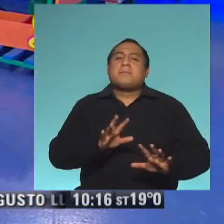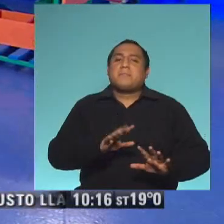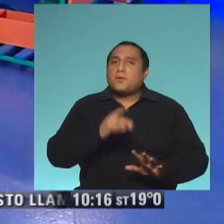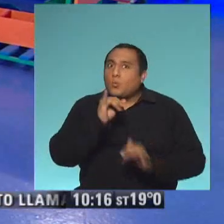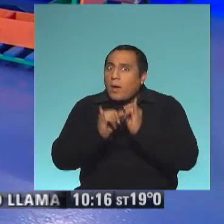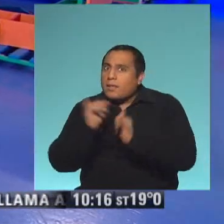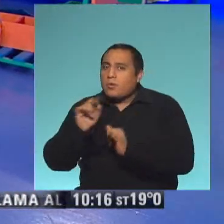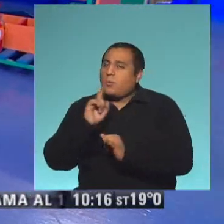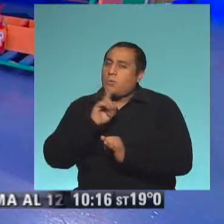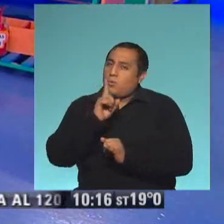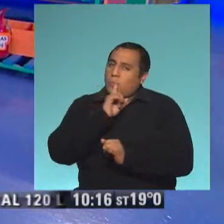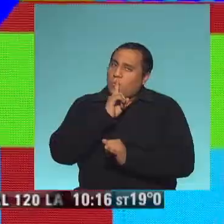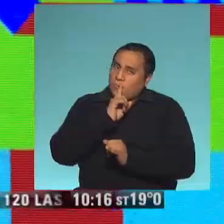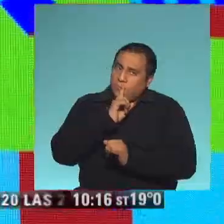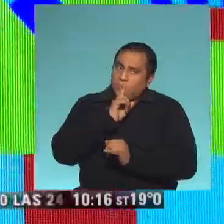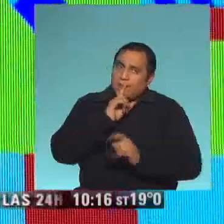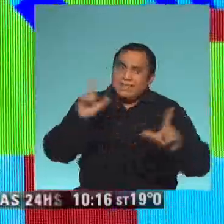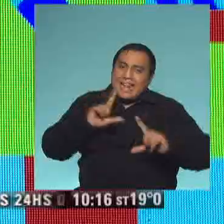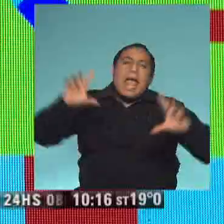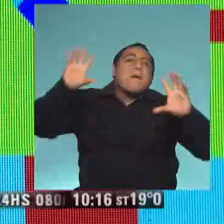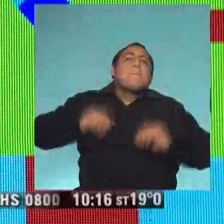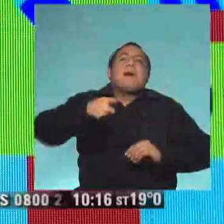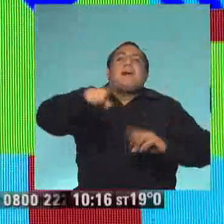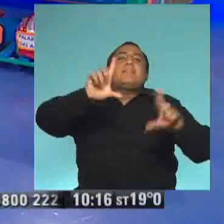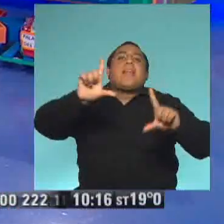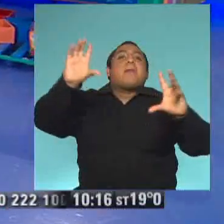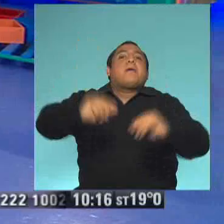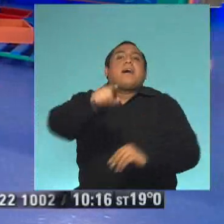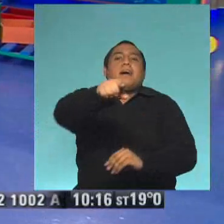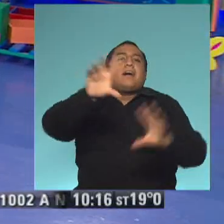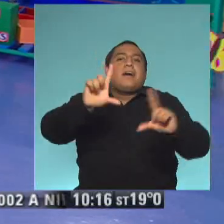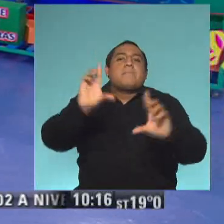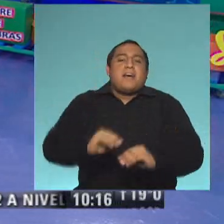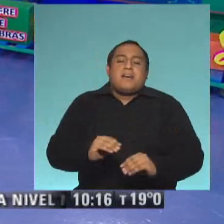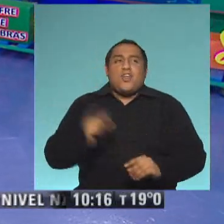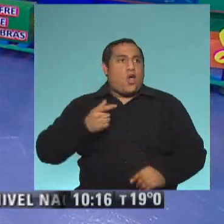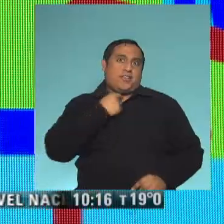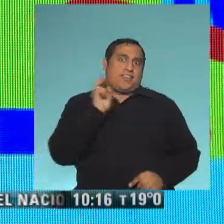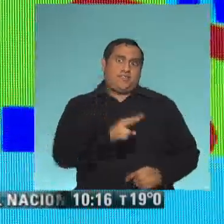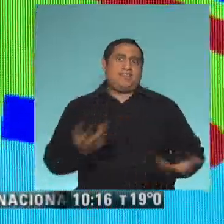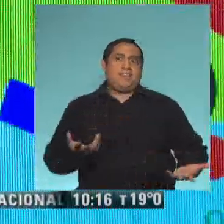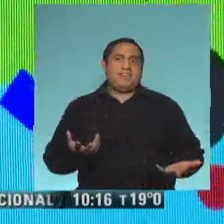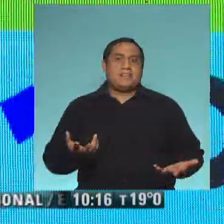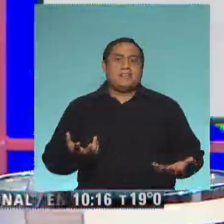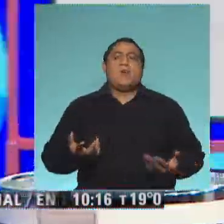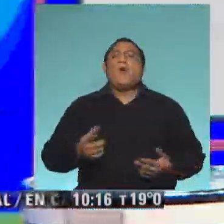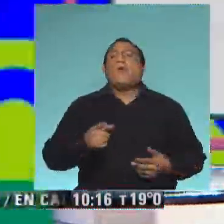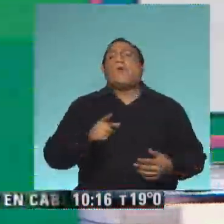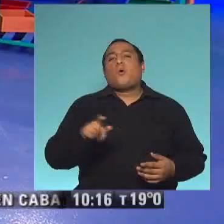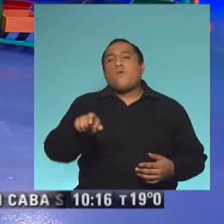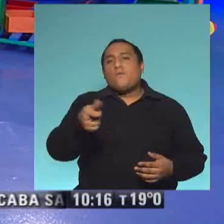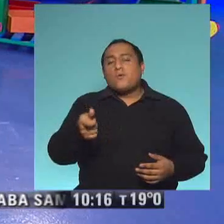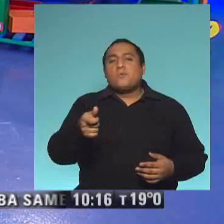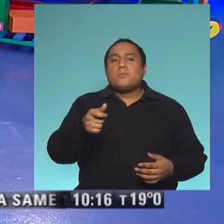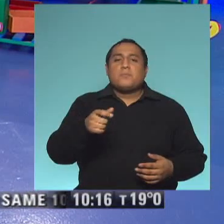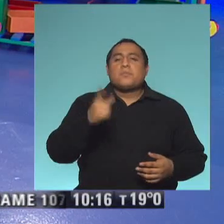cuenten a nadie esto. No. Sí, apaguen el televisor, mejor. No, ¿cómo van a apagar el televisor? ¿Eh? Todos lo queremos ver. No, pero miren... Bájenle el volumen. Miren